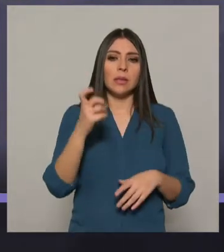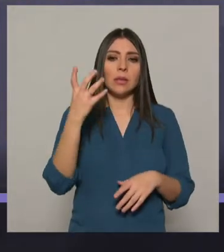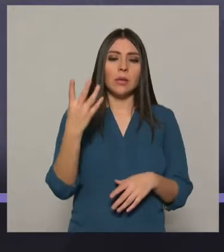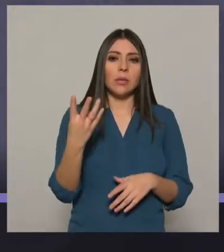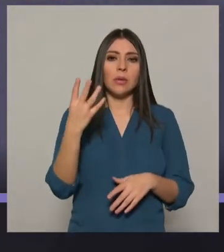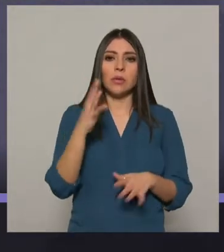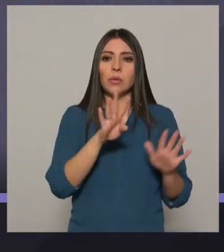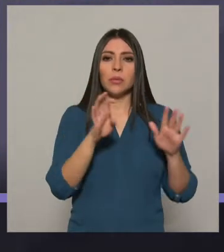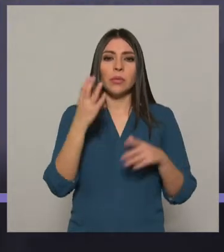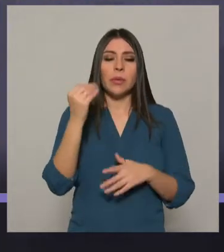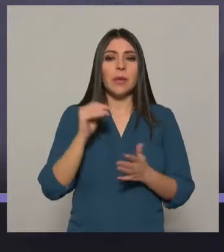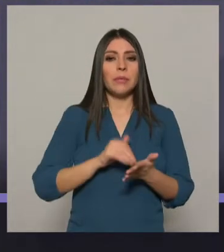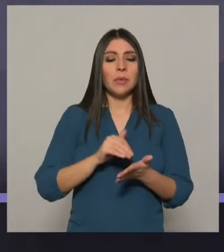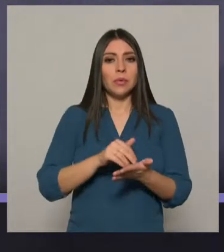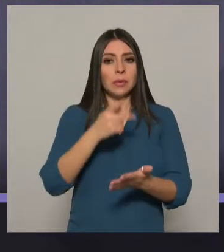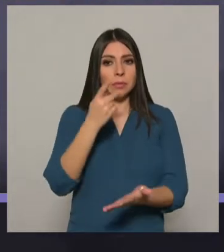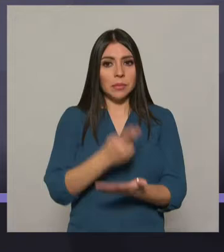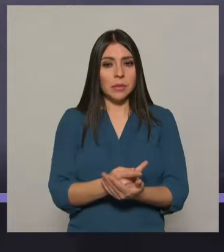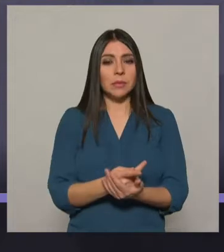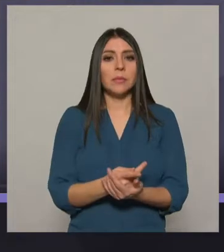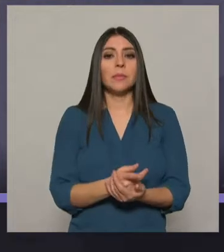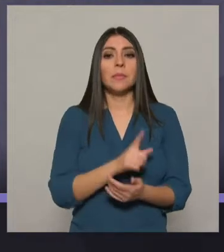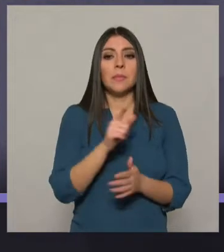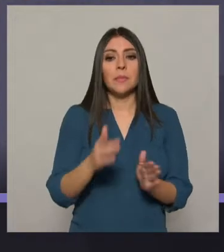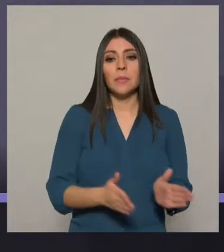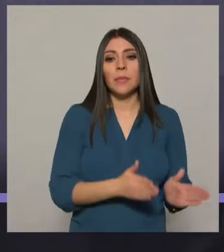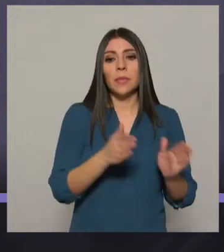10.634.909 millones de pesos, pasa a